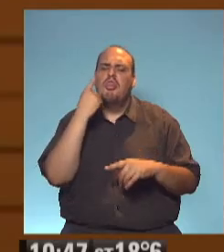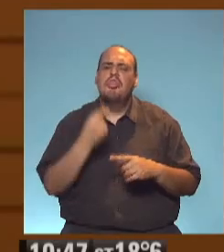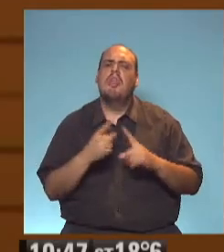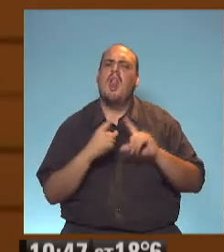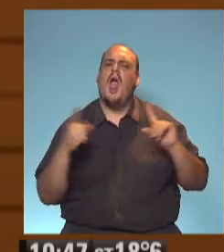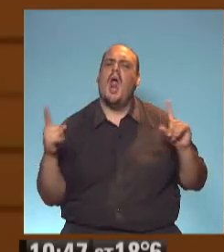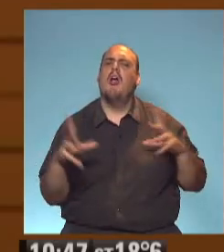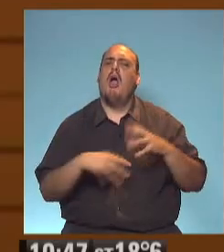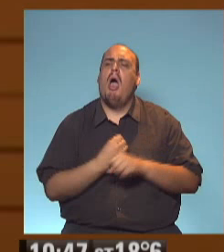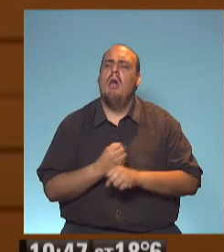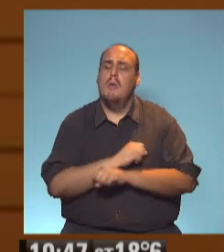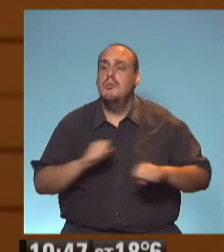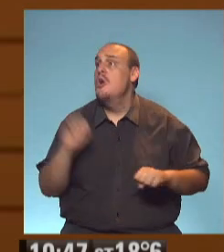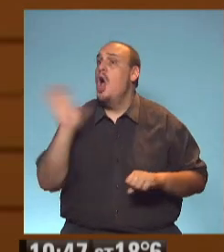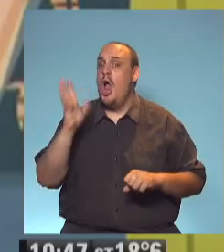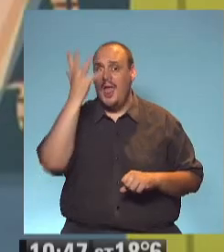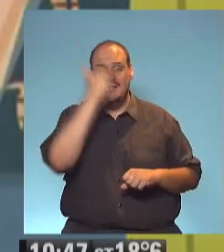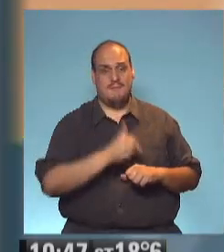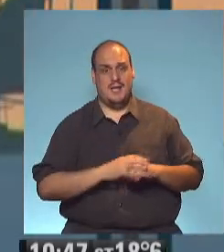que... ¡Hola, San Martín!